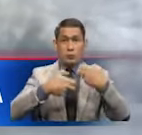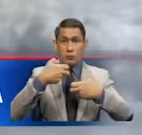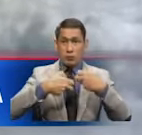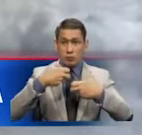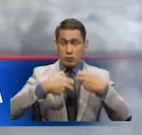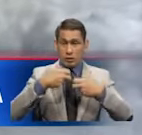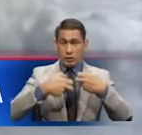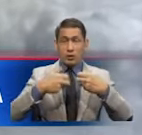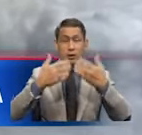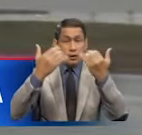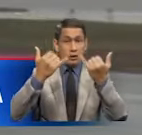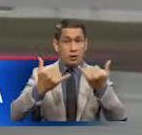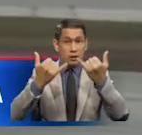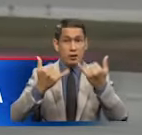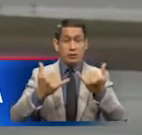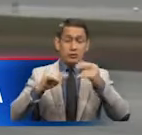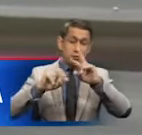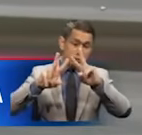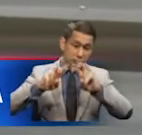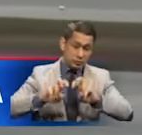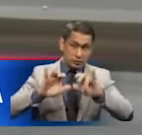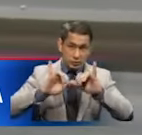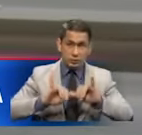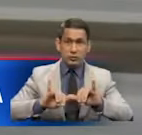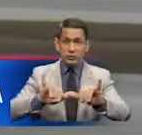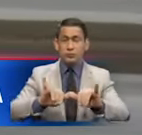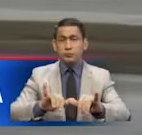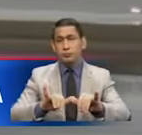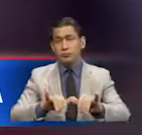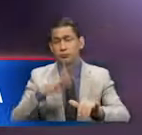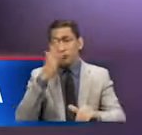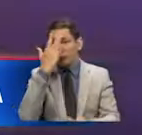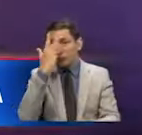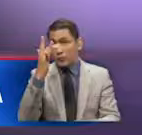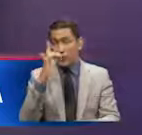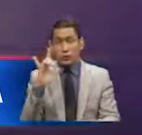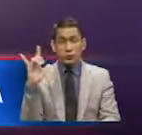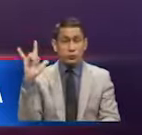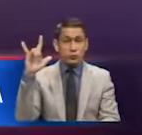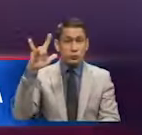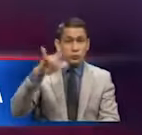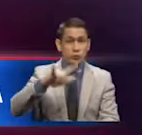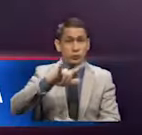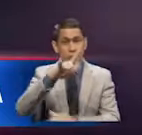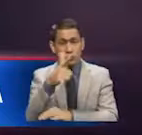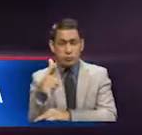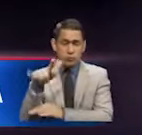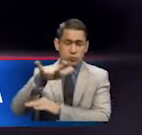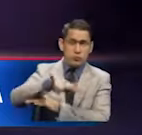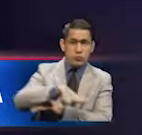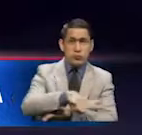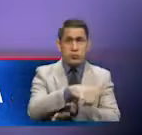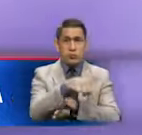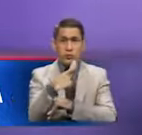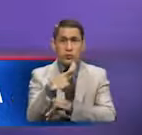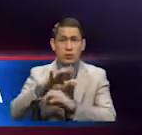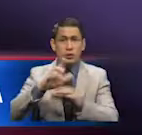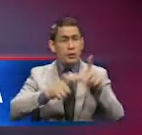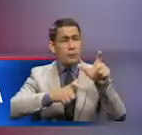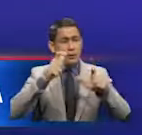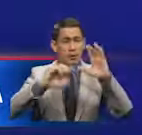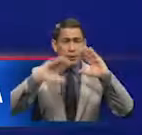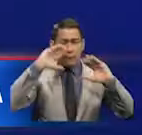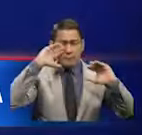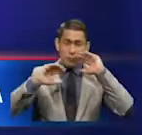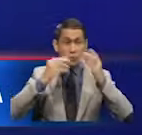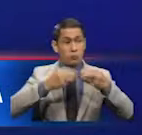el registro del vuelo del Boeing como parte de la pesquisa sobre una fuerte sacudida que propulsó a los pasajeros al techo del aparato,